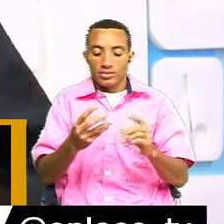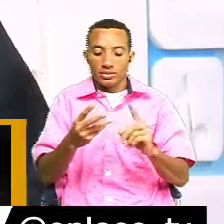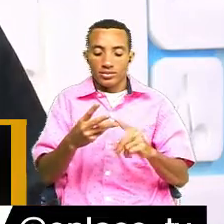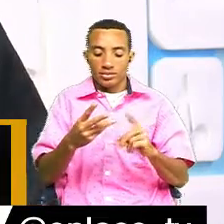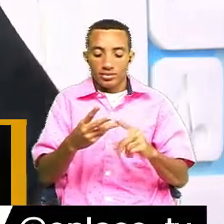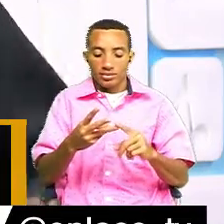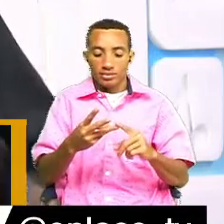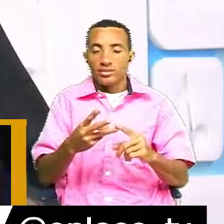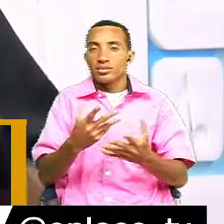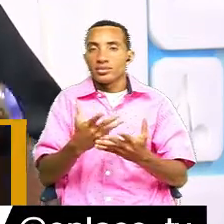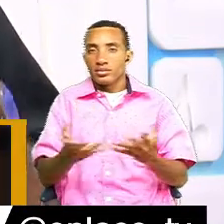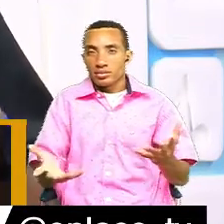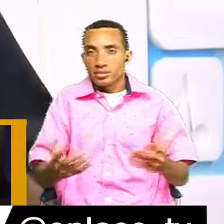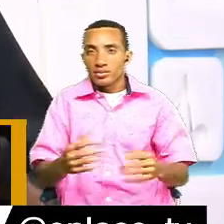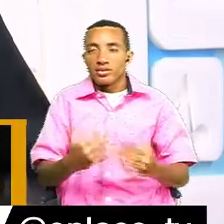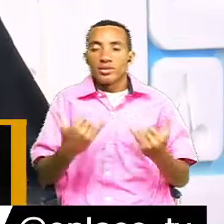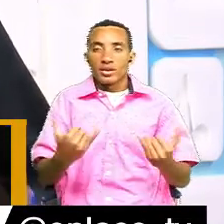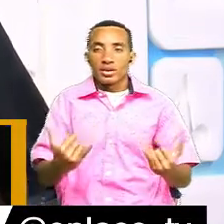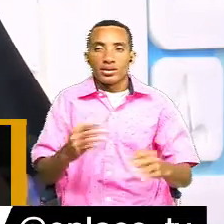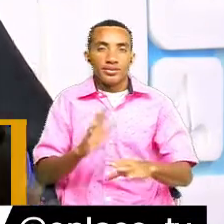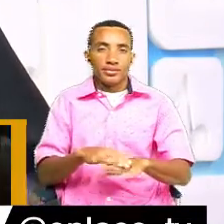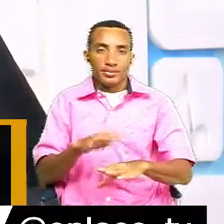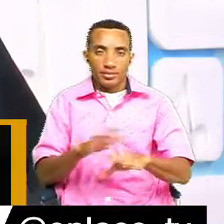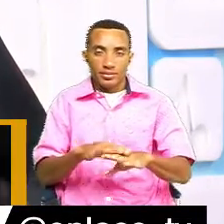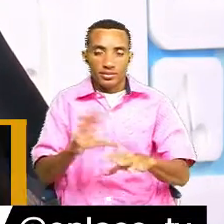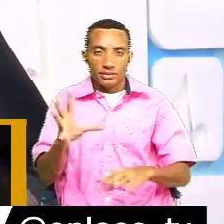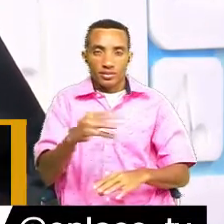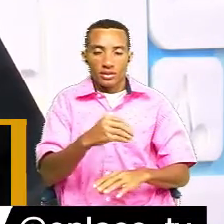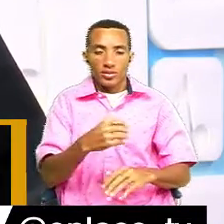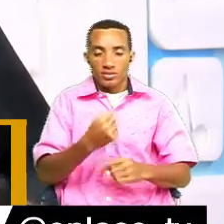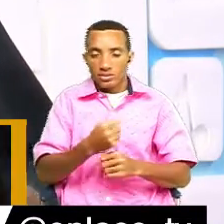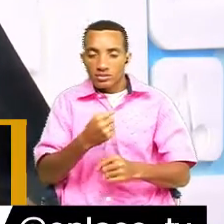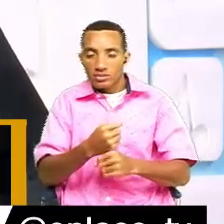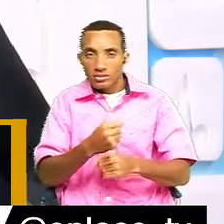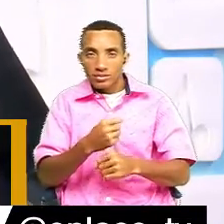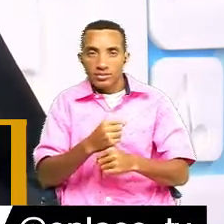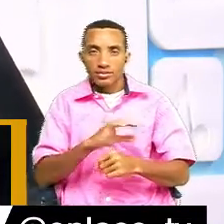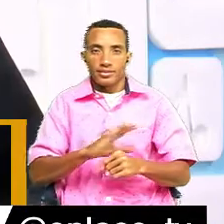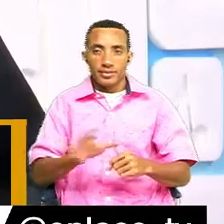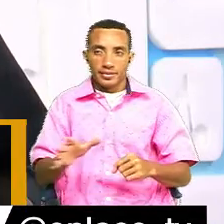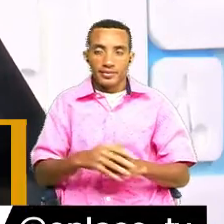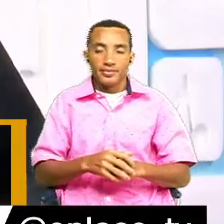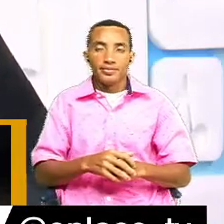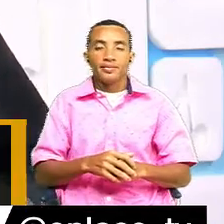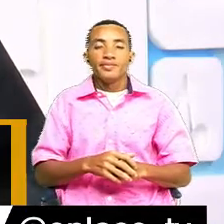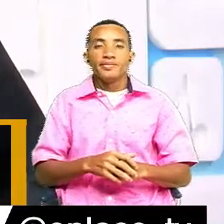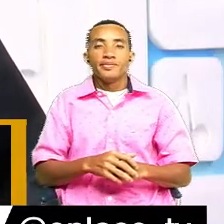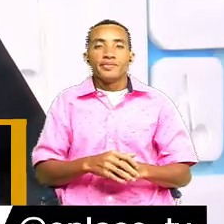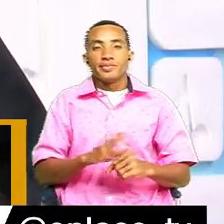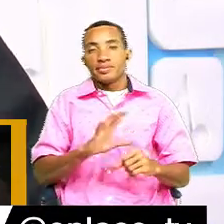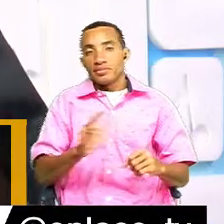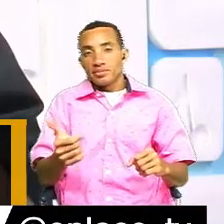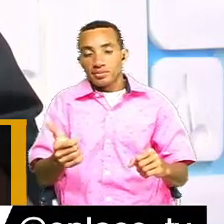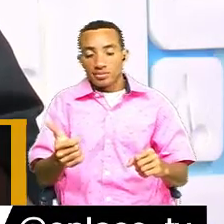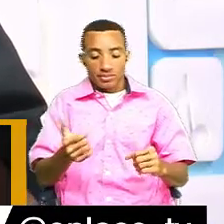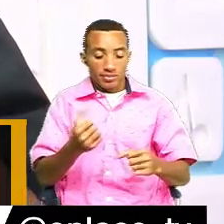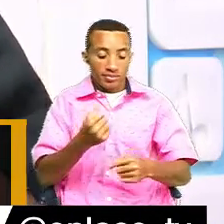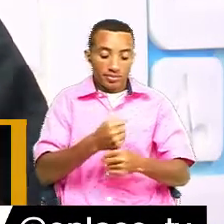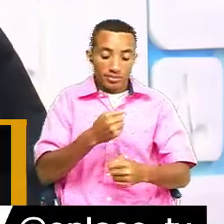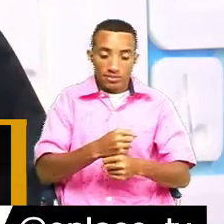la participación. Desde ya todos los grupos están trabajando en esta organización y eso ya ha creado un clima de unidad, de trabajo, de